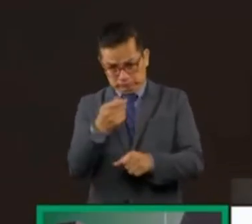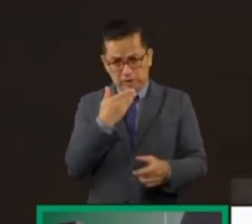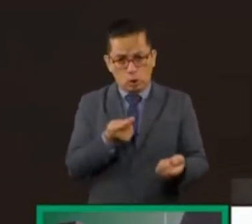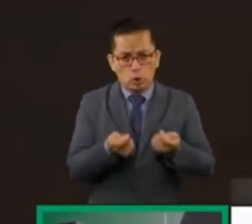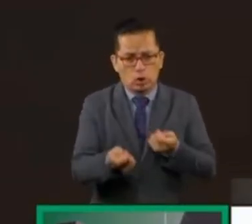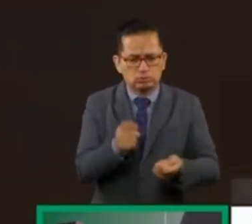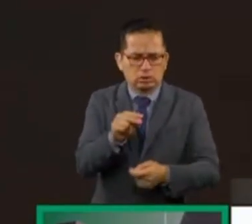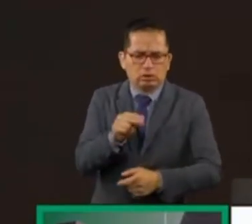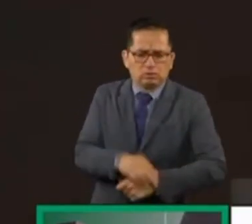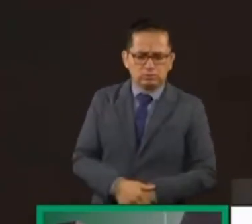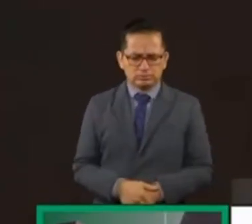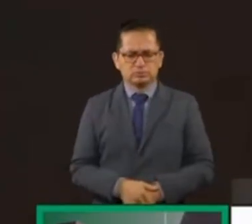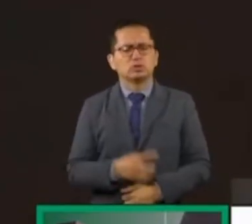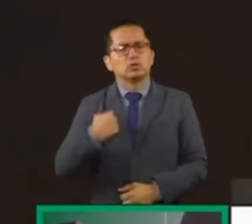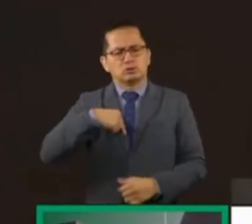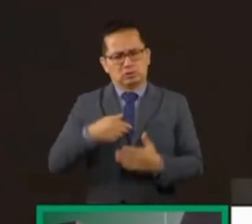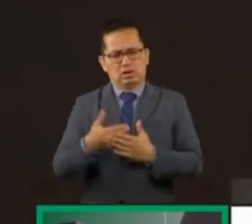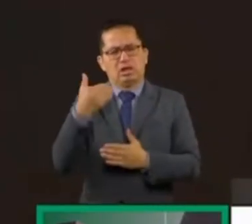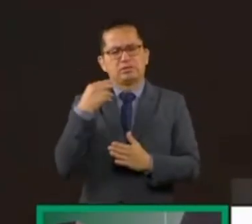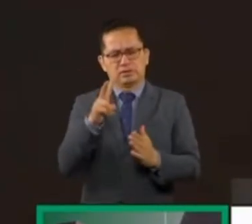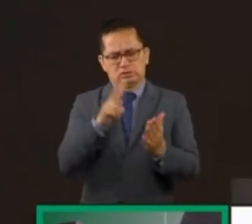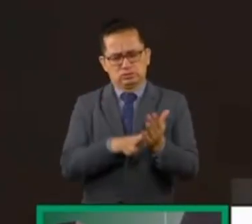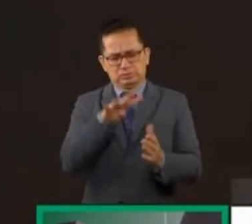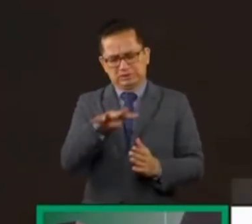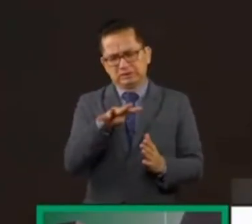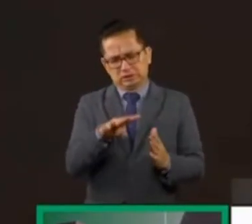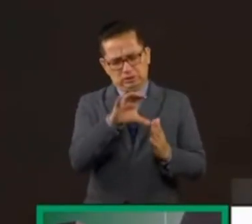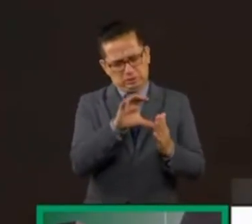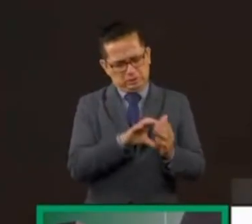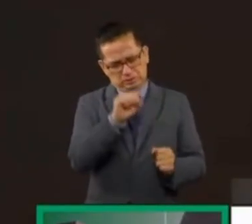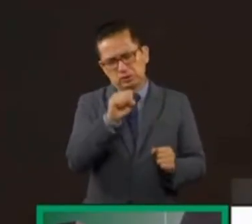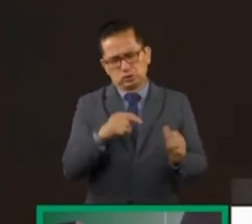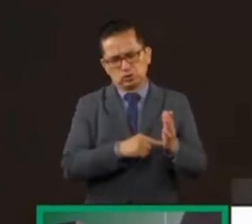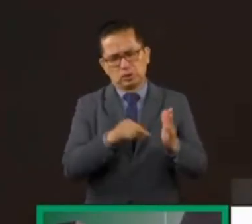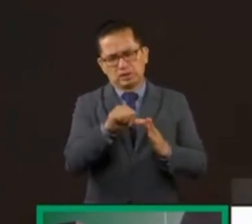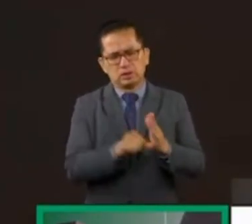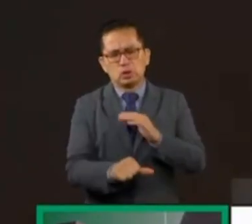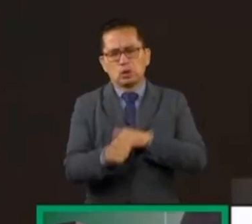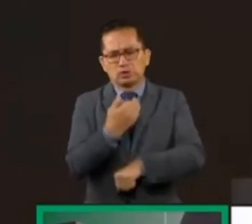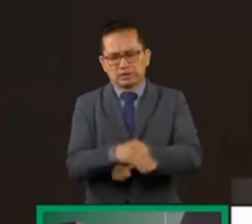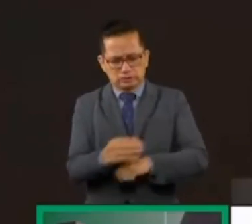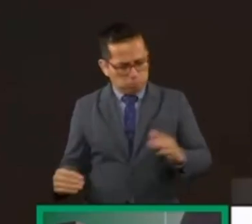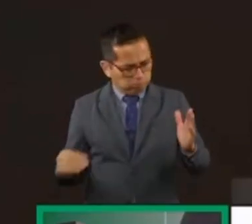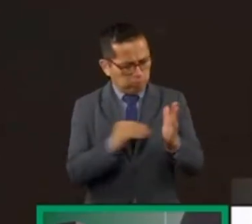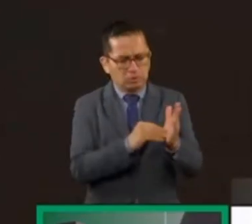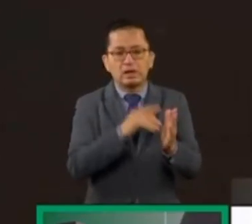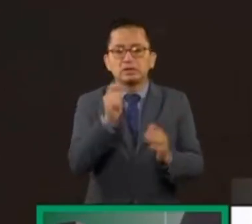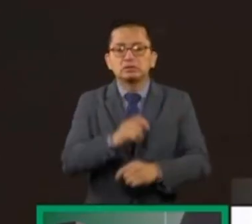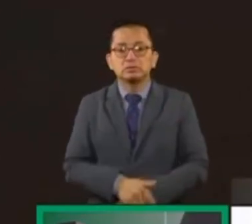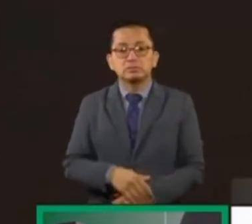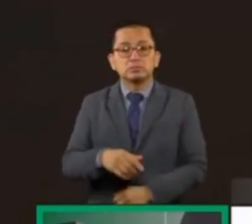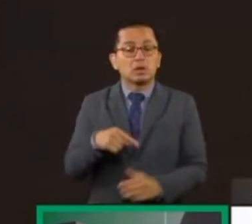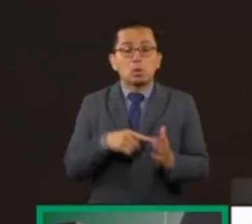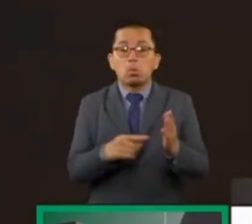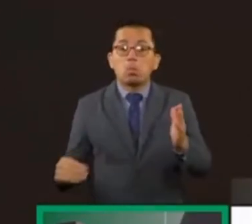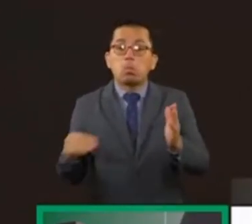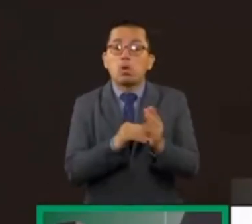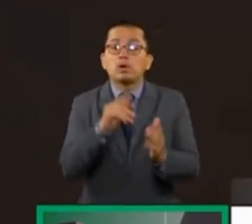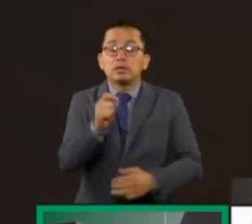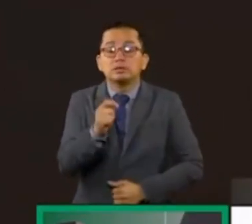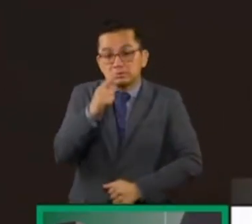5º transitorio de la reforma de 2019. Se fijaron 9 años para que las Fuerzas Armadas regresaran a los